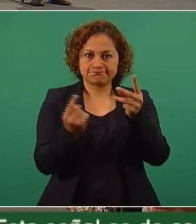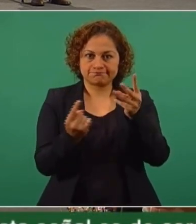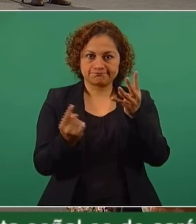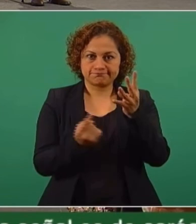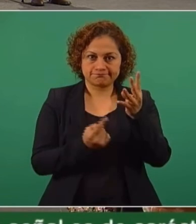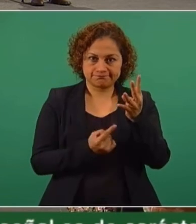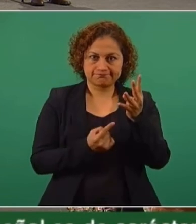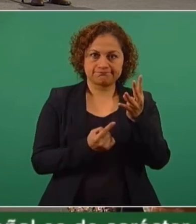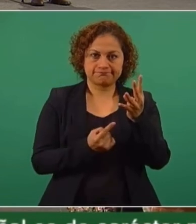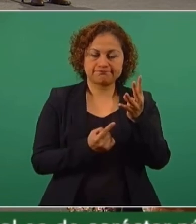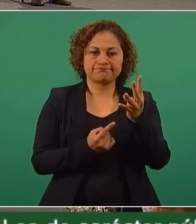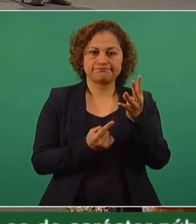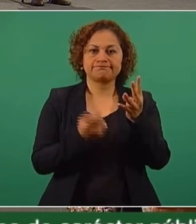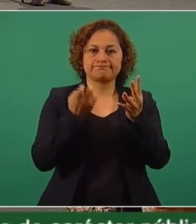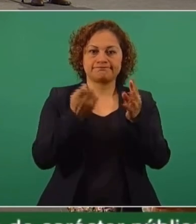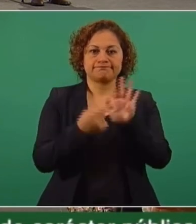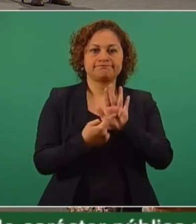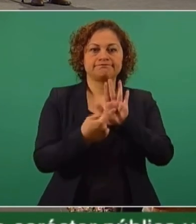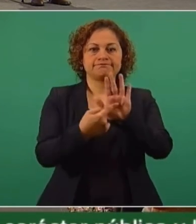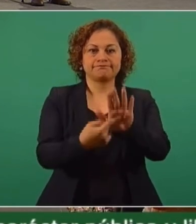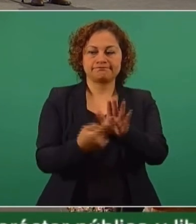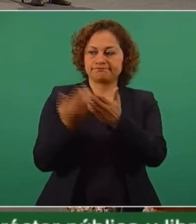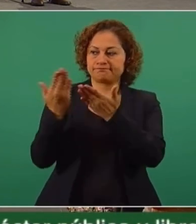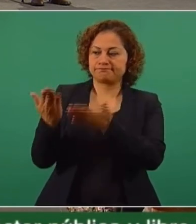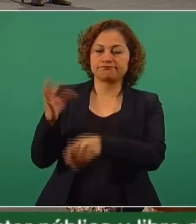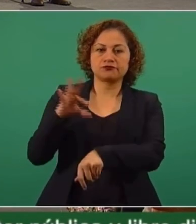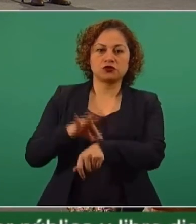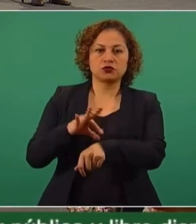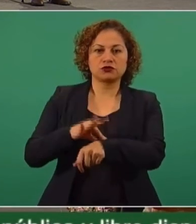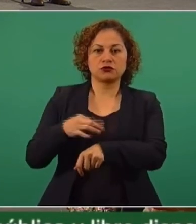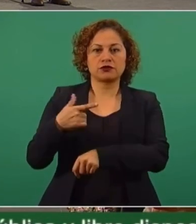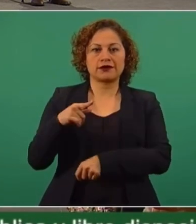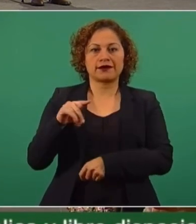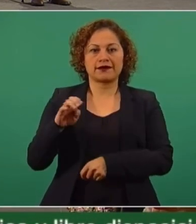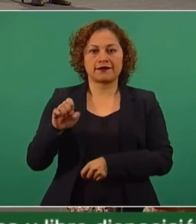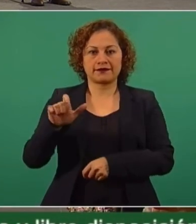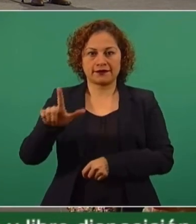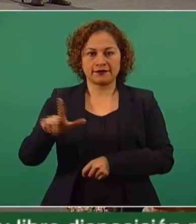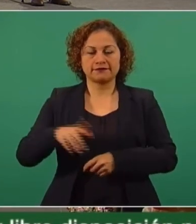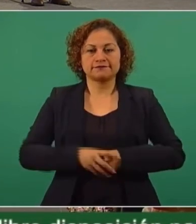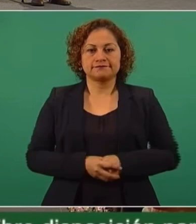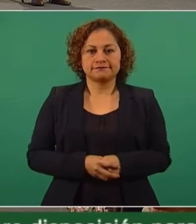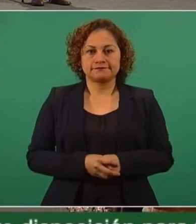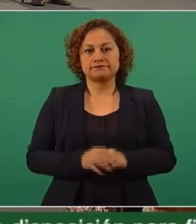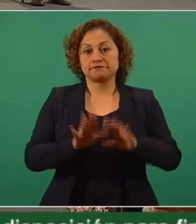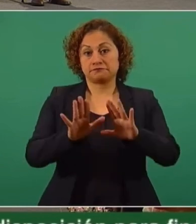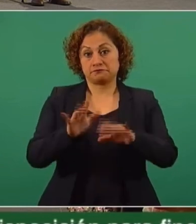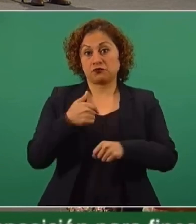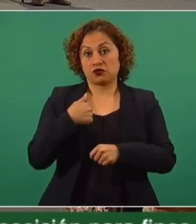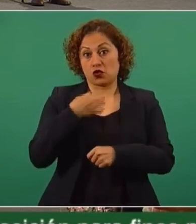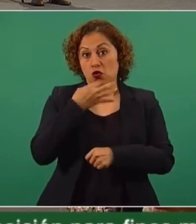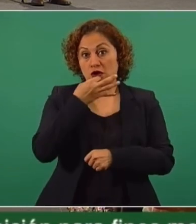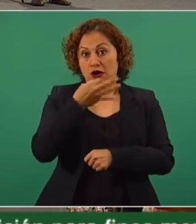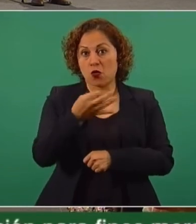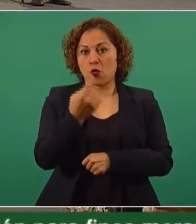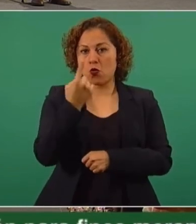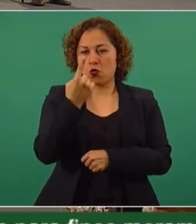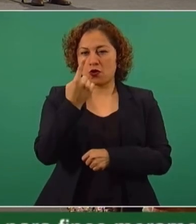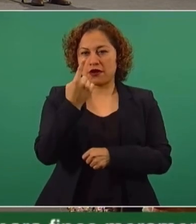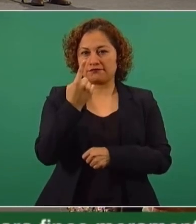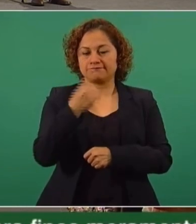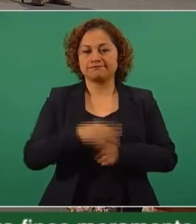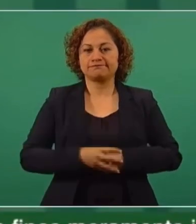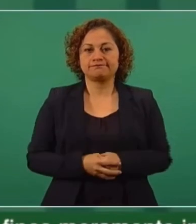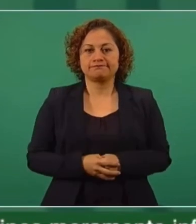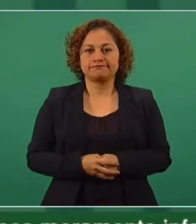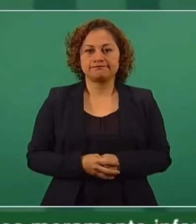dar a conocer el doctor Hugo López-Gatell. Una de ellas que adelanto es que por primera